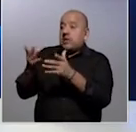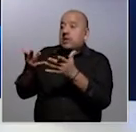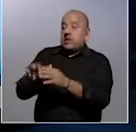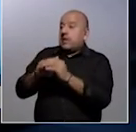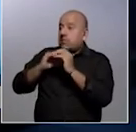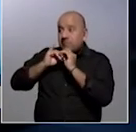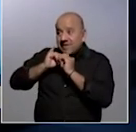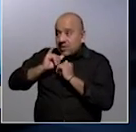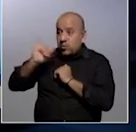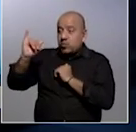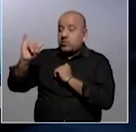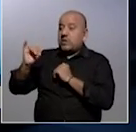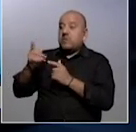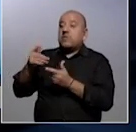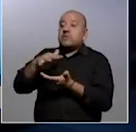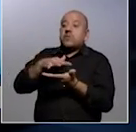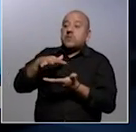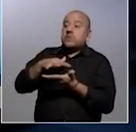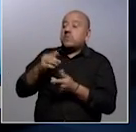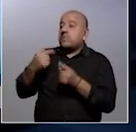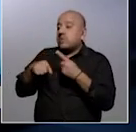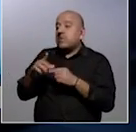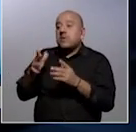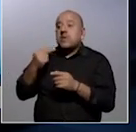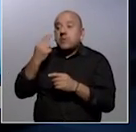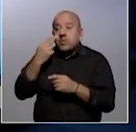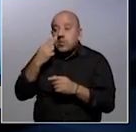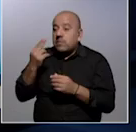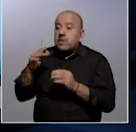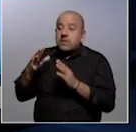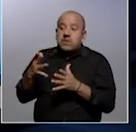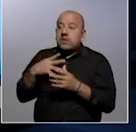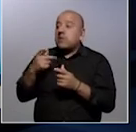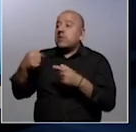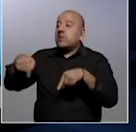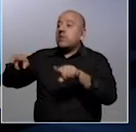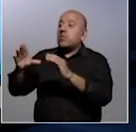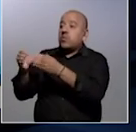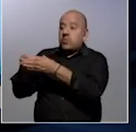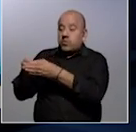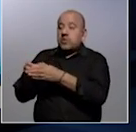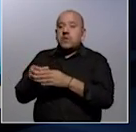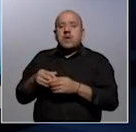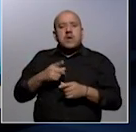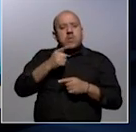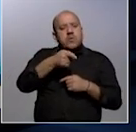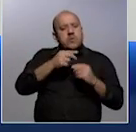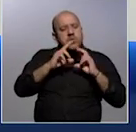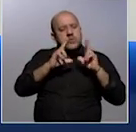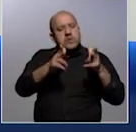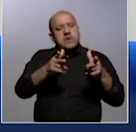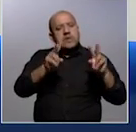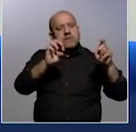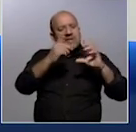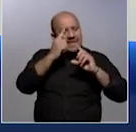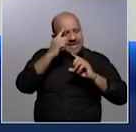una situación puntual pero también a través de problemas que involucran grupos colectivos claro cuando hablaste o menciona